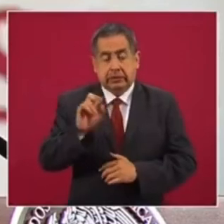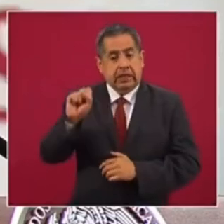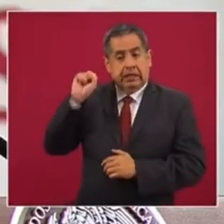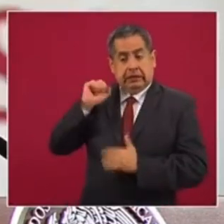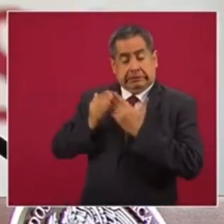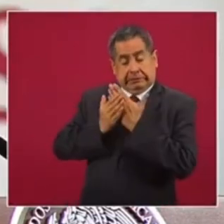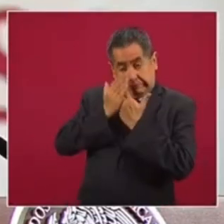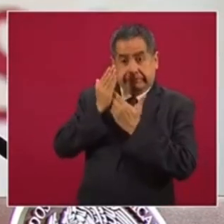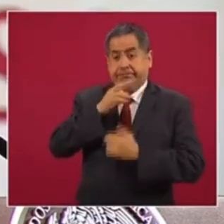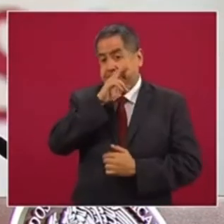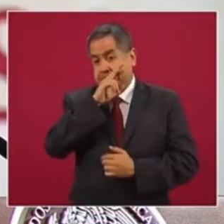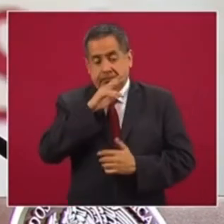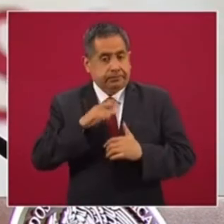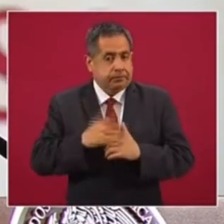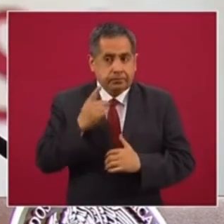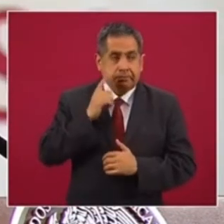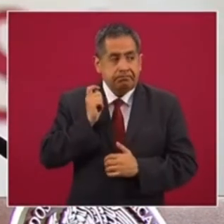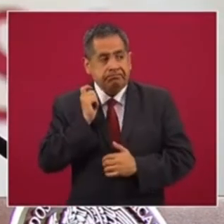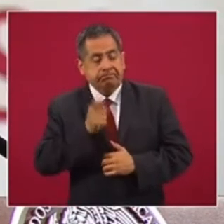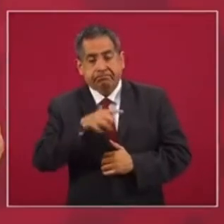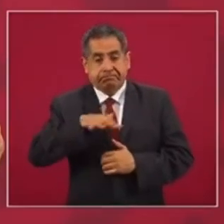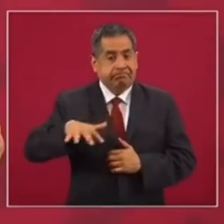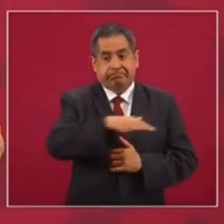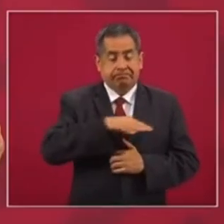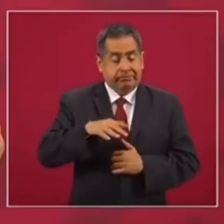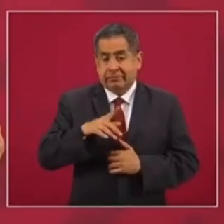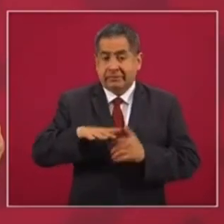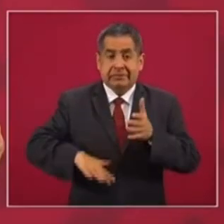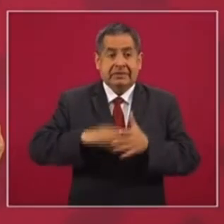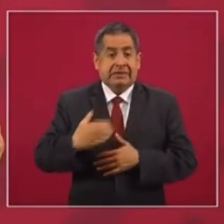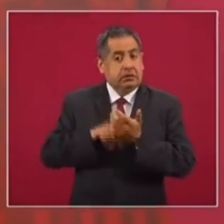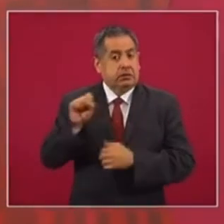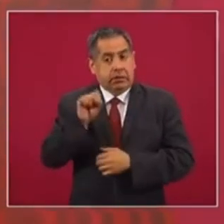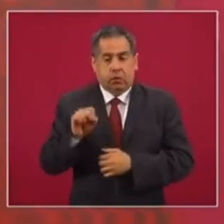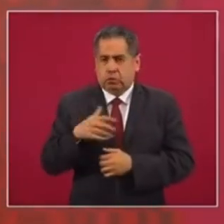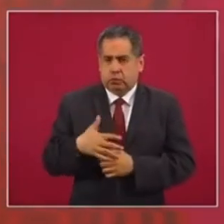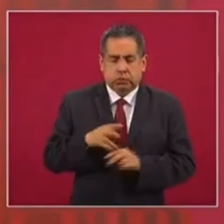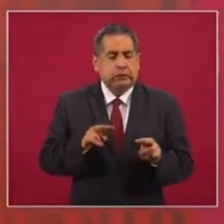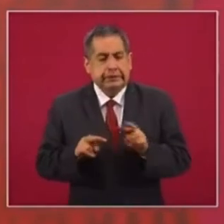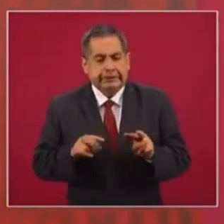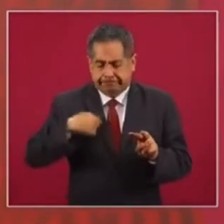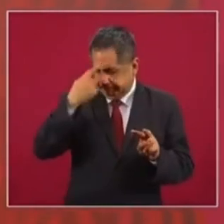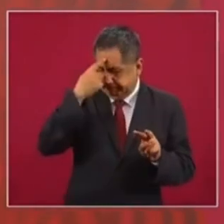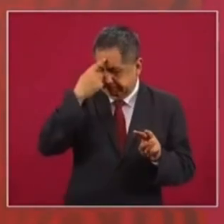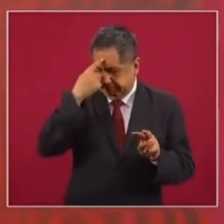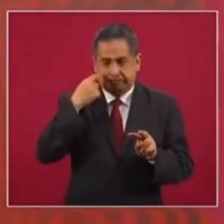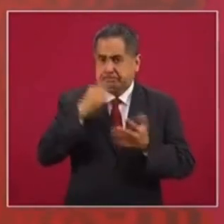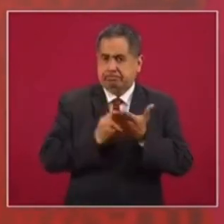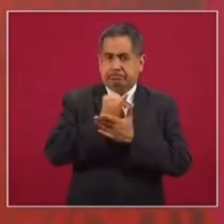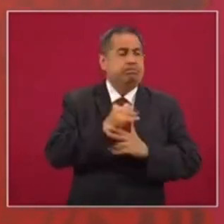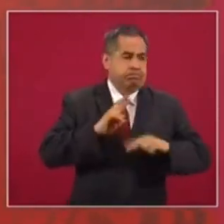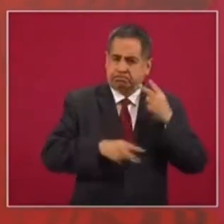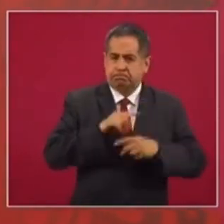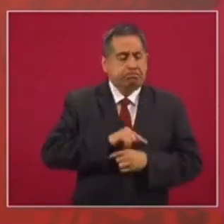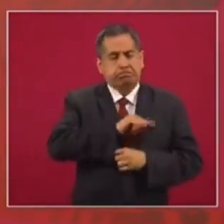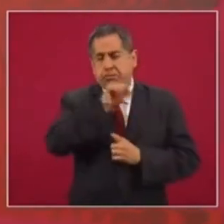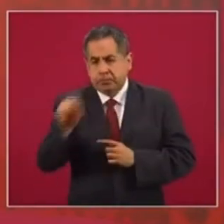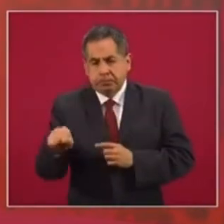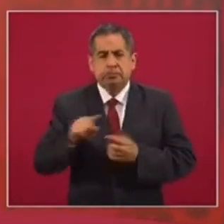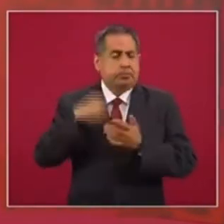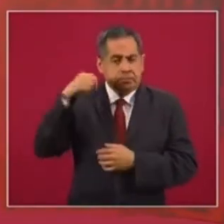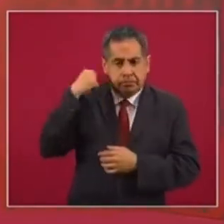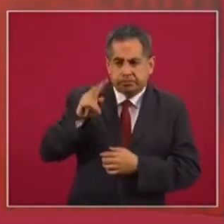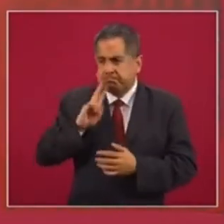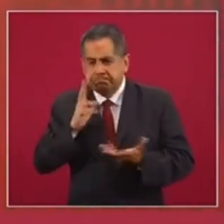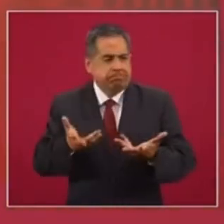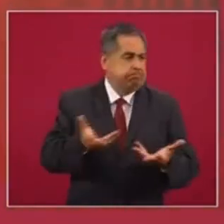en la madrugada, porque se llenó por completo la presa de Peñitas. Eso me llevó a tomar la decisión de trasladarme al estado, porque se